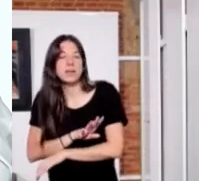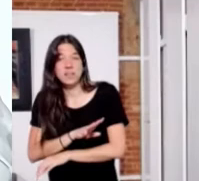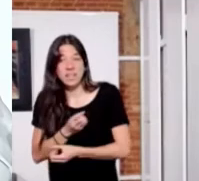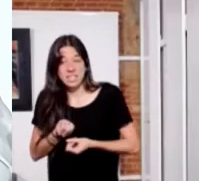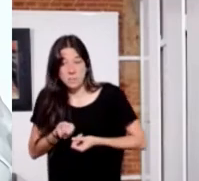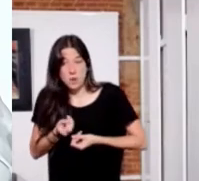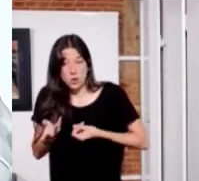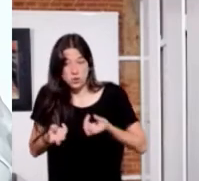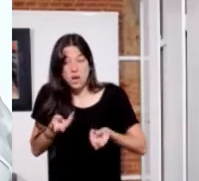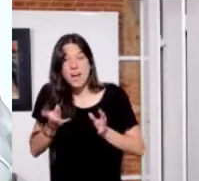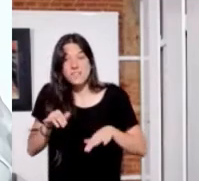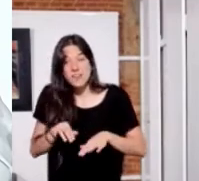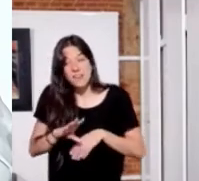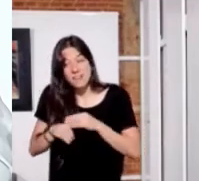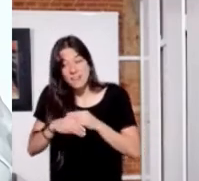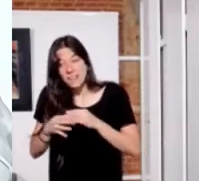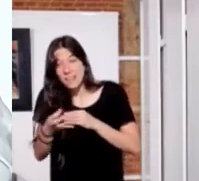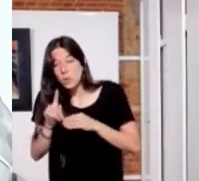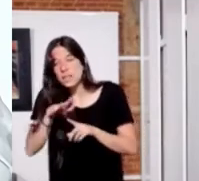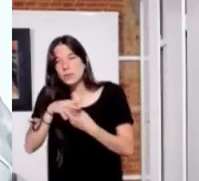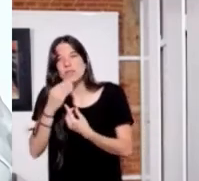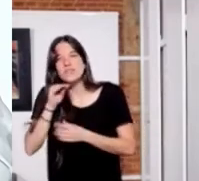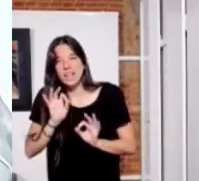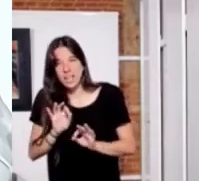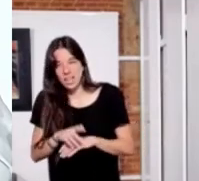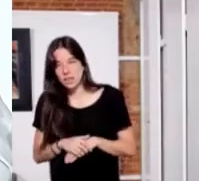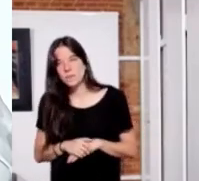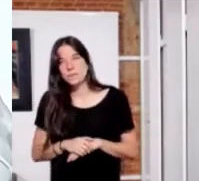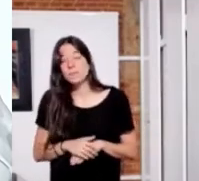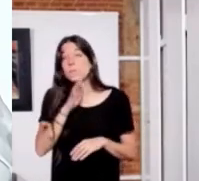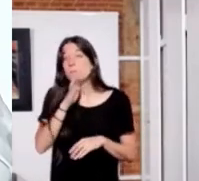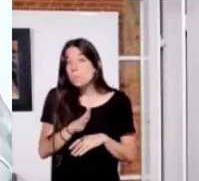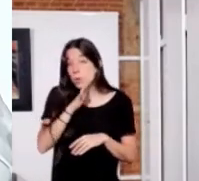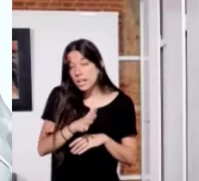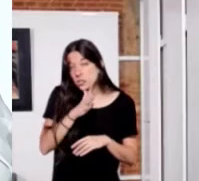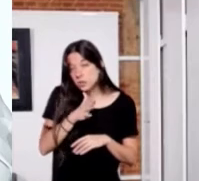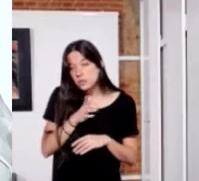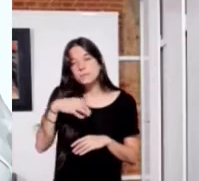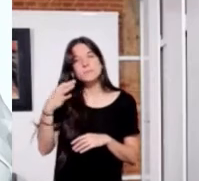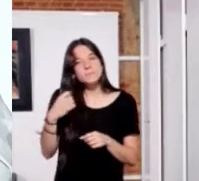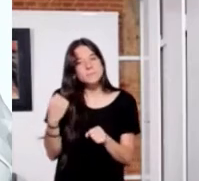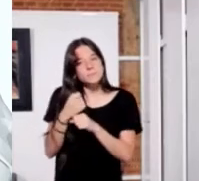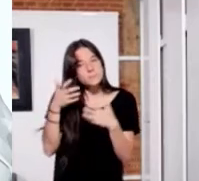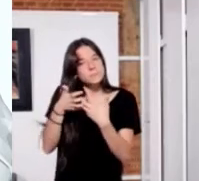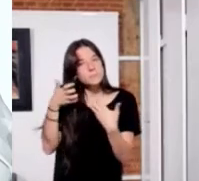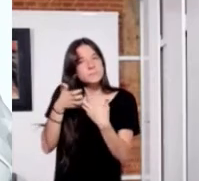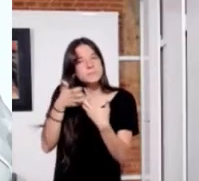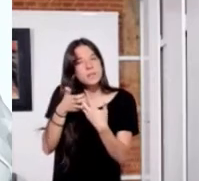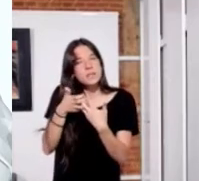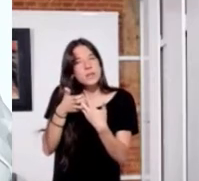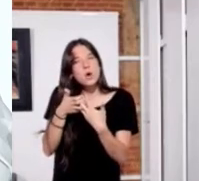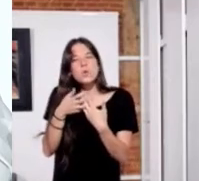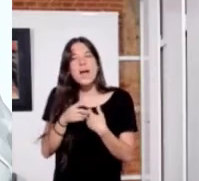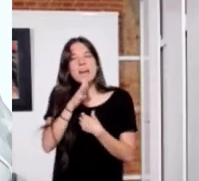en definitiva, es una situación de frialdad. Por eso tenemos que trabajar con esa razón